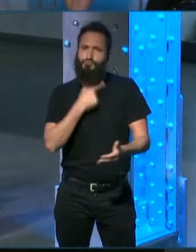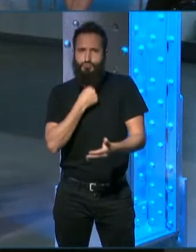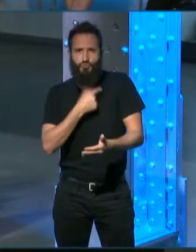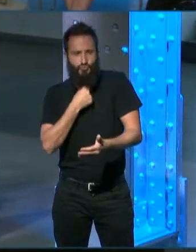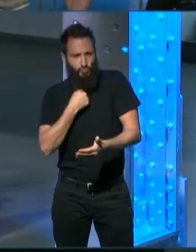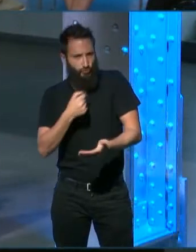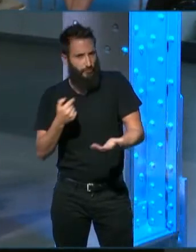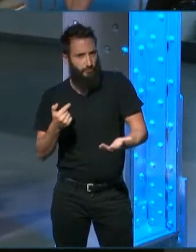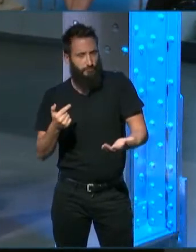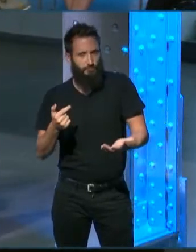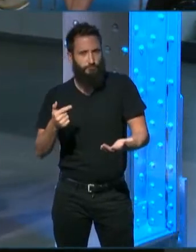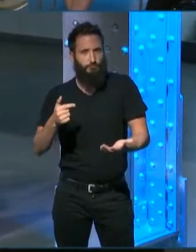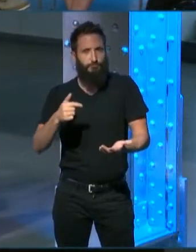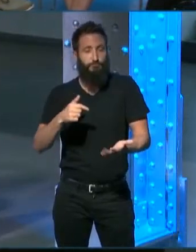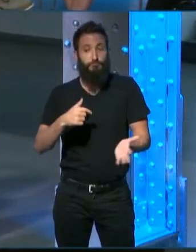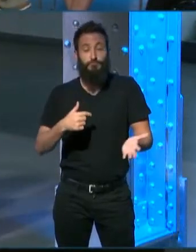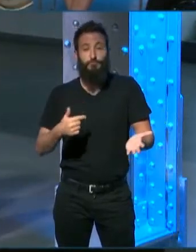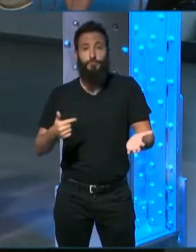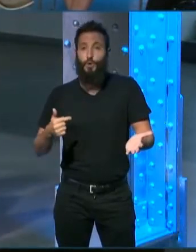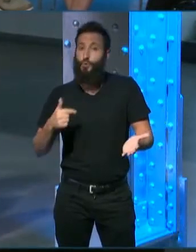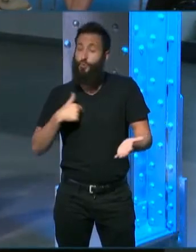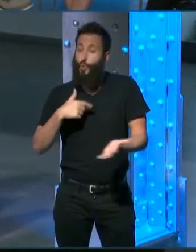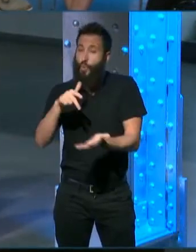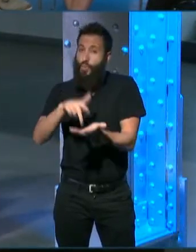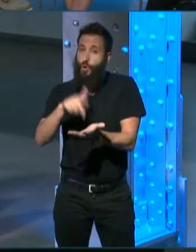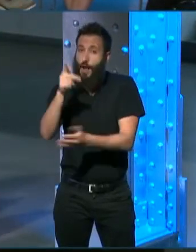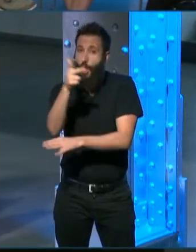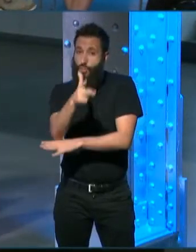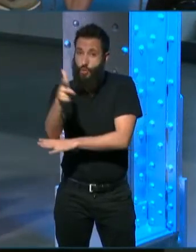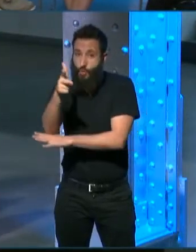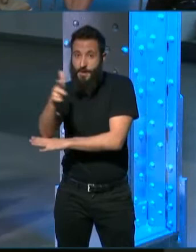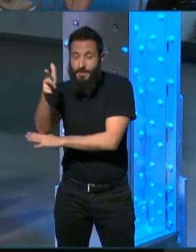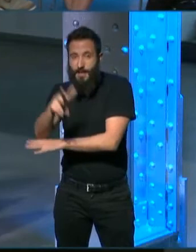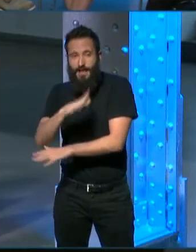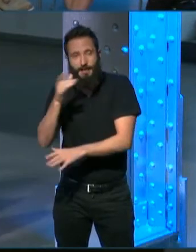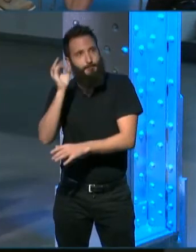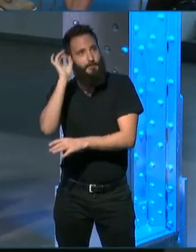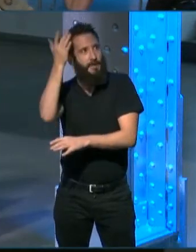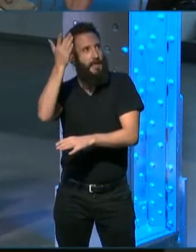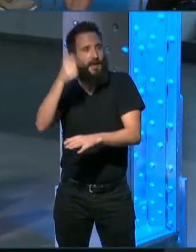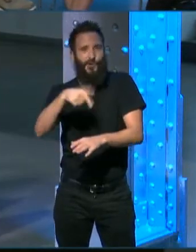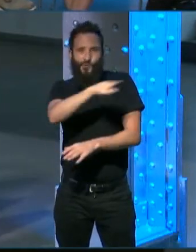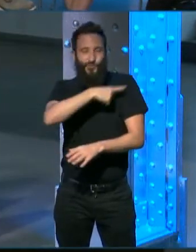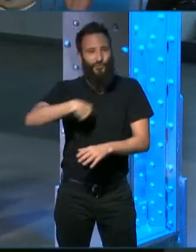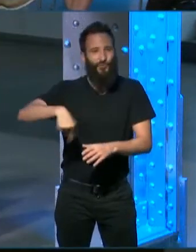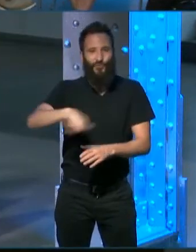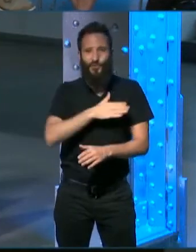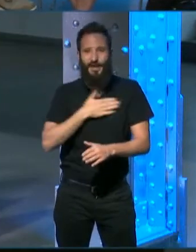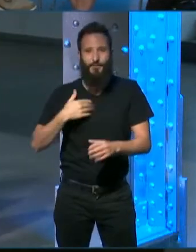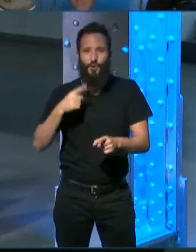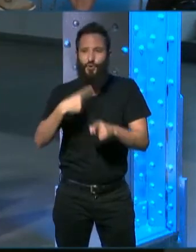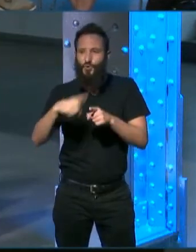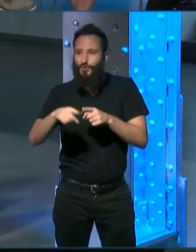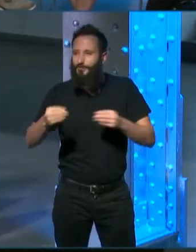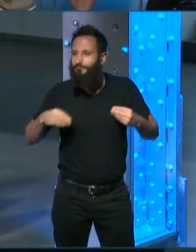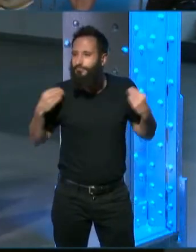gustó del documental, ¿no? Esa idea de por qué queremos ser parte de lo que disfrutamos y